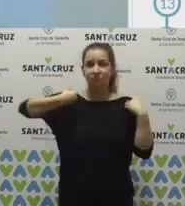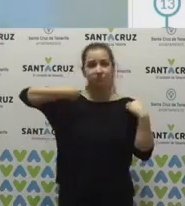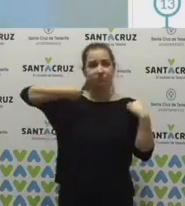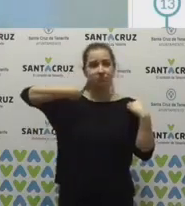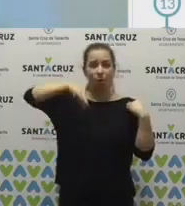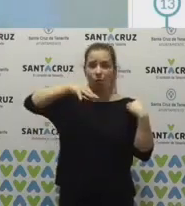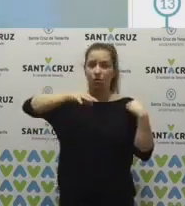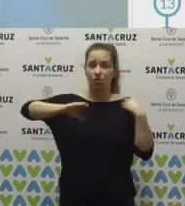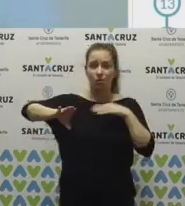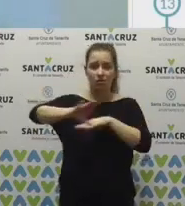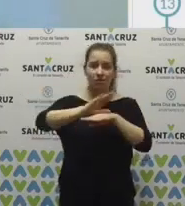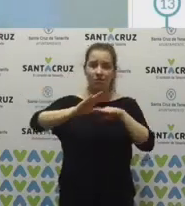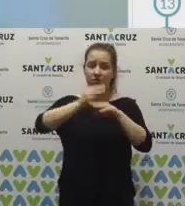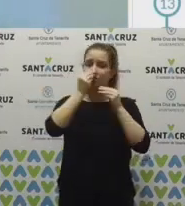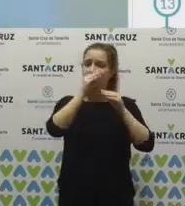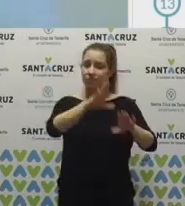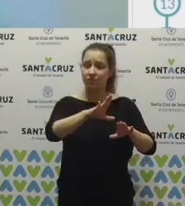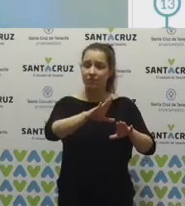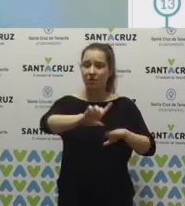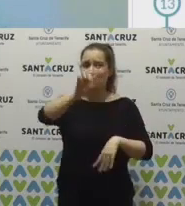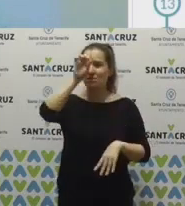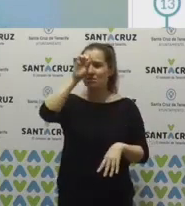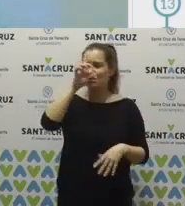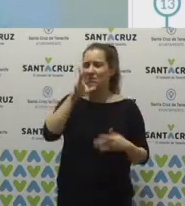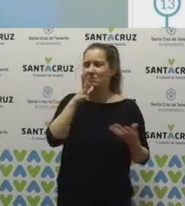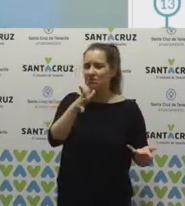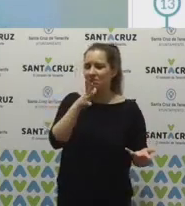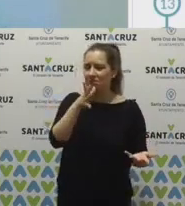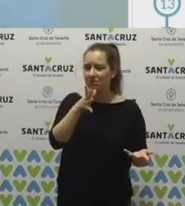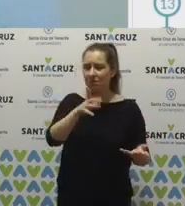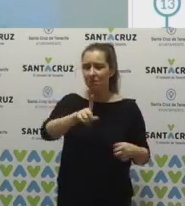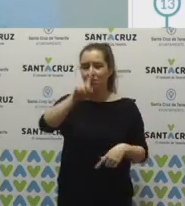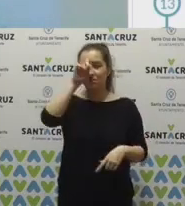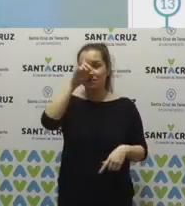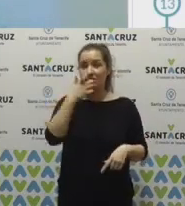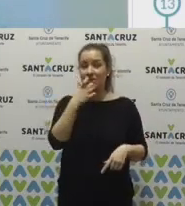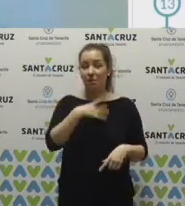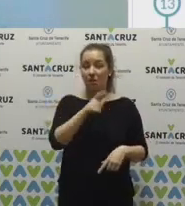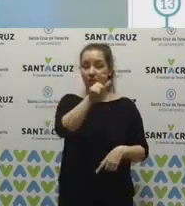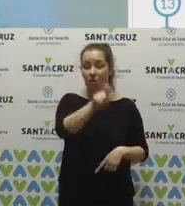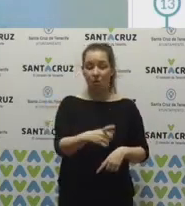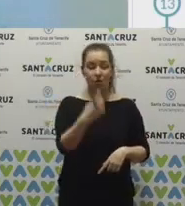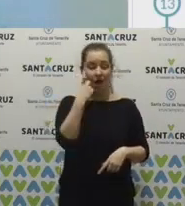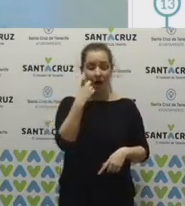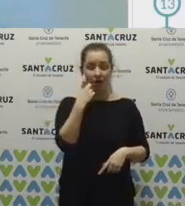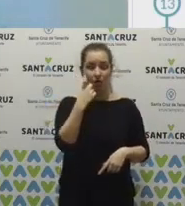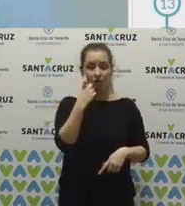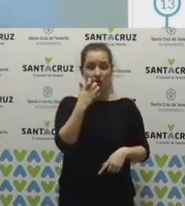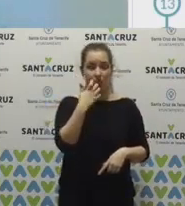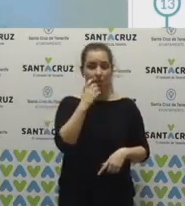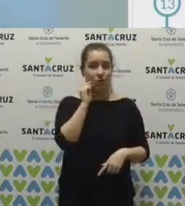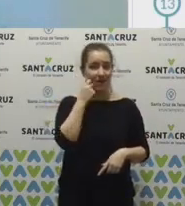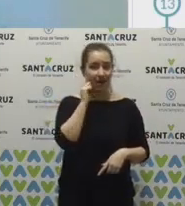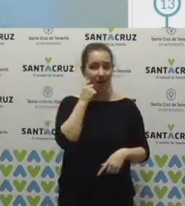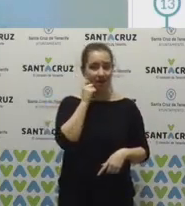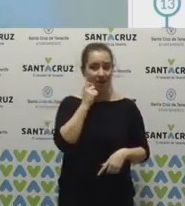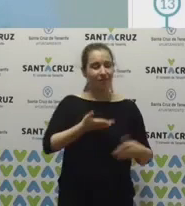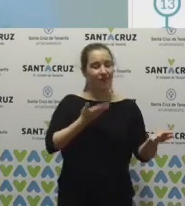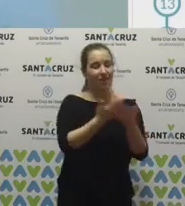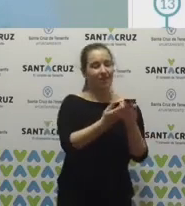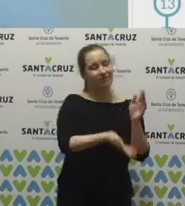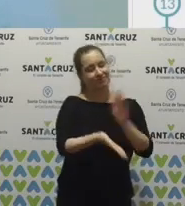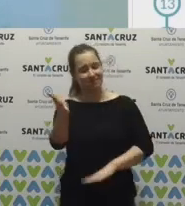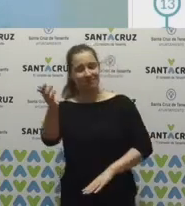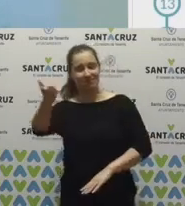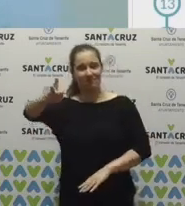señala a qué obedece es decir no se le puede pedir a un alumno de andrés que acuda a otro centro en